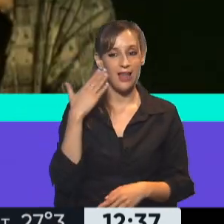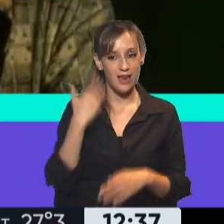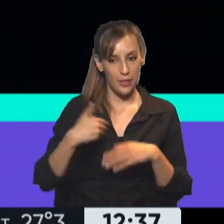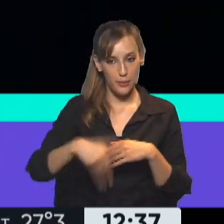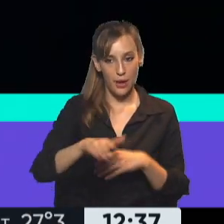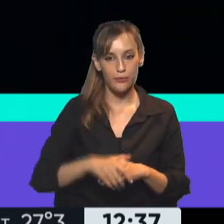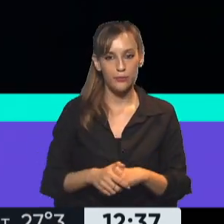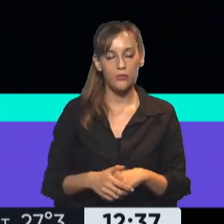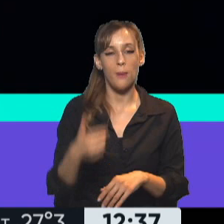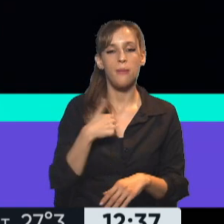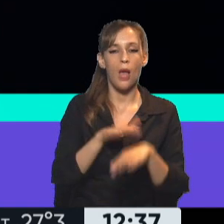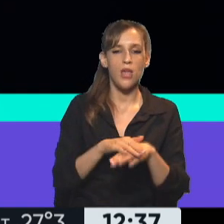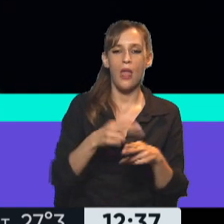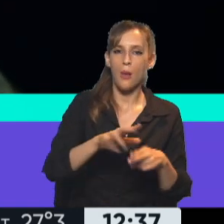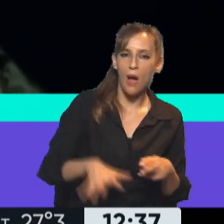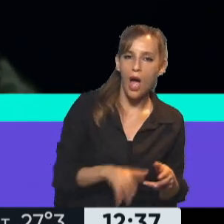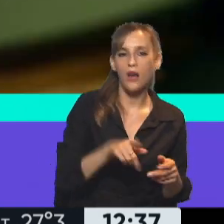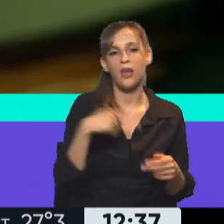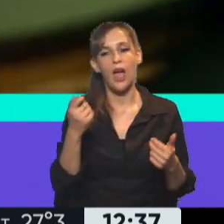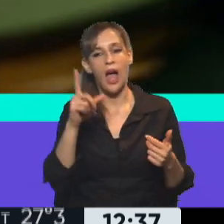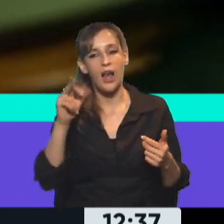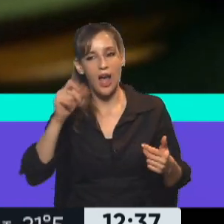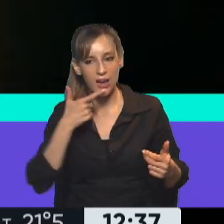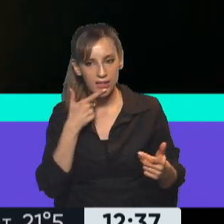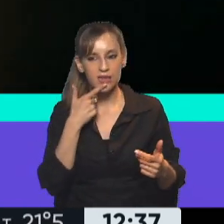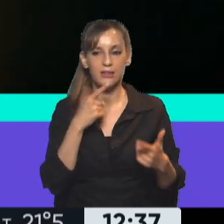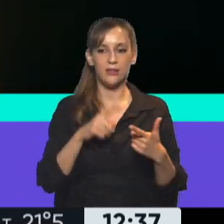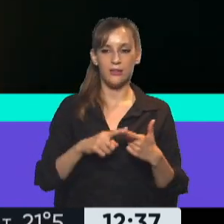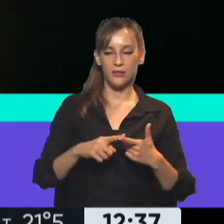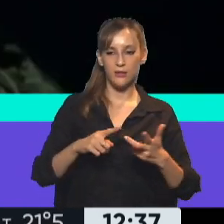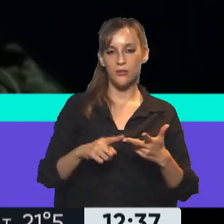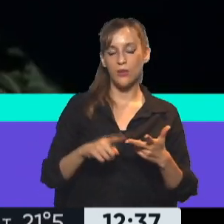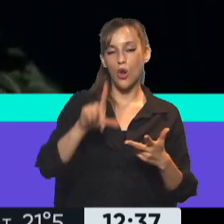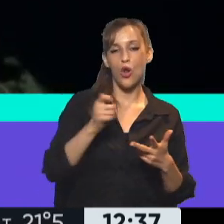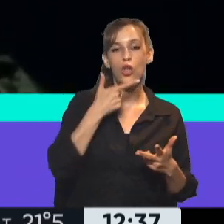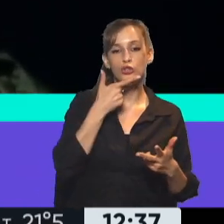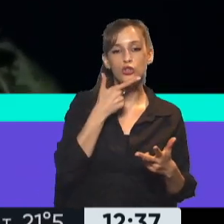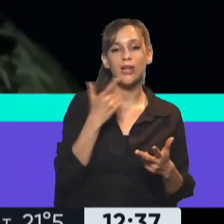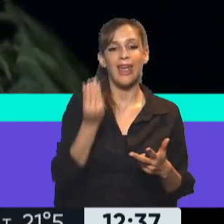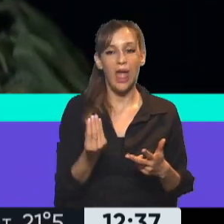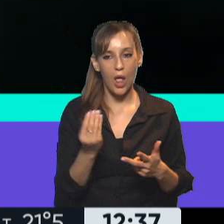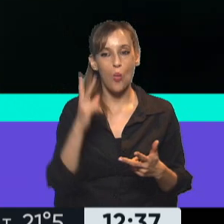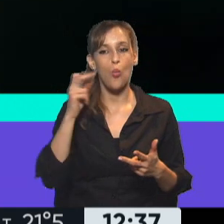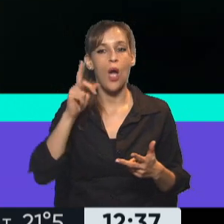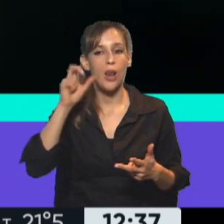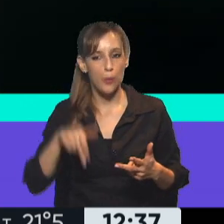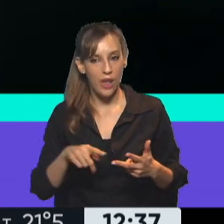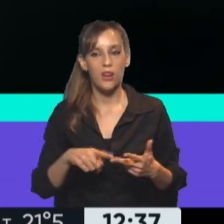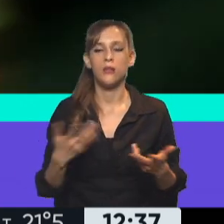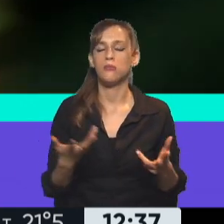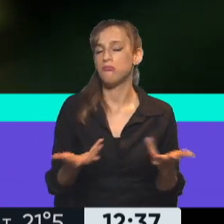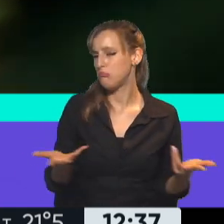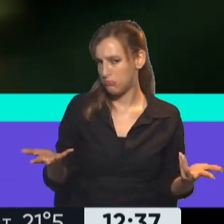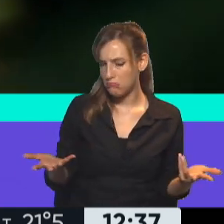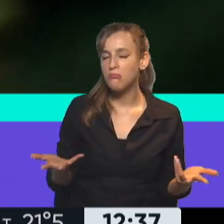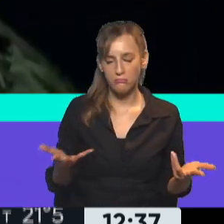Parque, Alanis, también tremenda película de Anaí Berneri, Los que vuelven, de Laura Casabé. Es gratis, no se lo pierdan, hay una